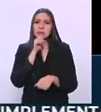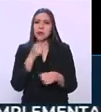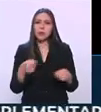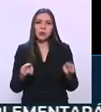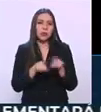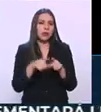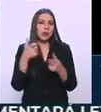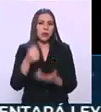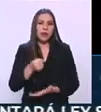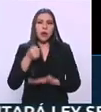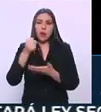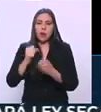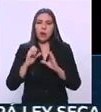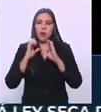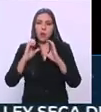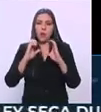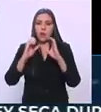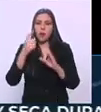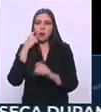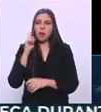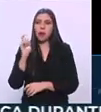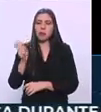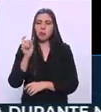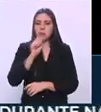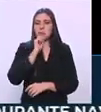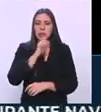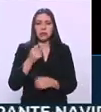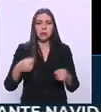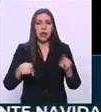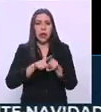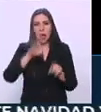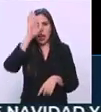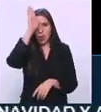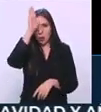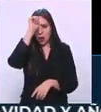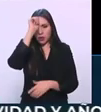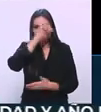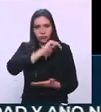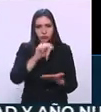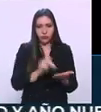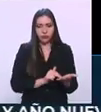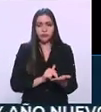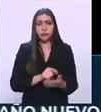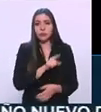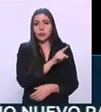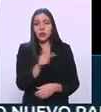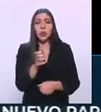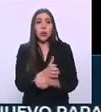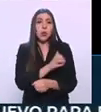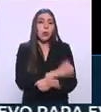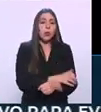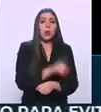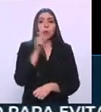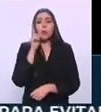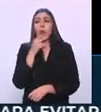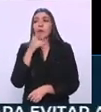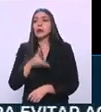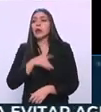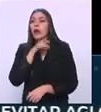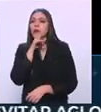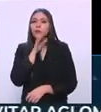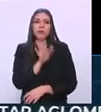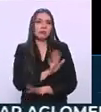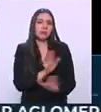conservándose, guardándose para hacer honor a esos convenios de asignación de recursos. Entonces, los colegas no tienen por qué preocuparse,